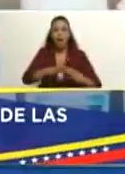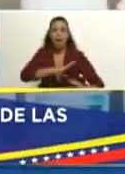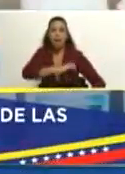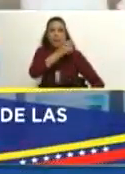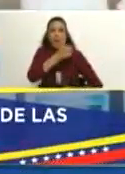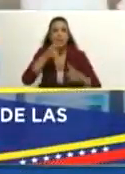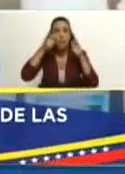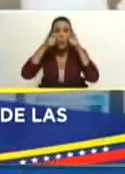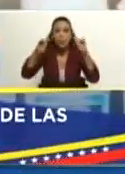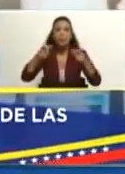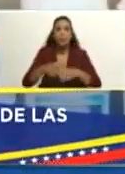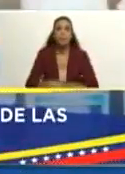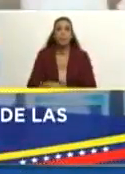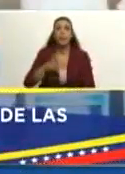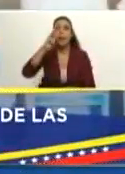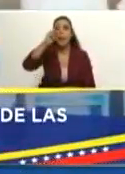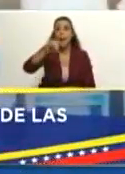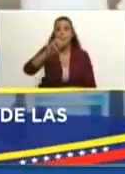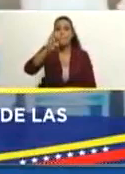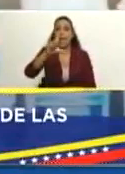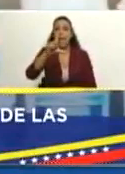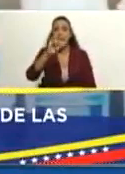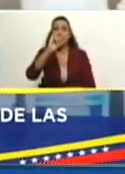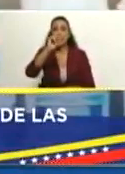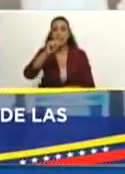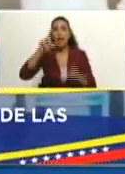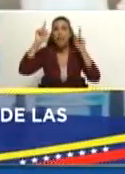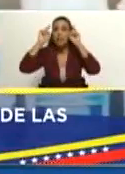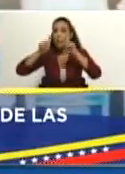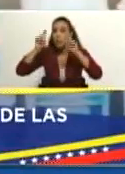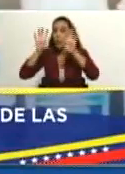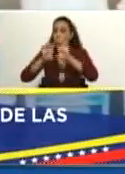y Melisenda Reyes, formación